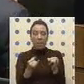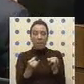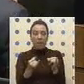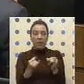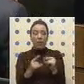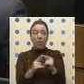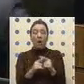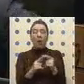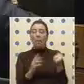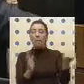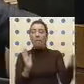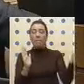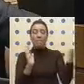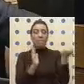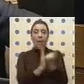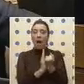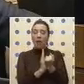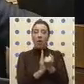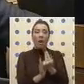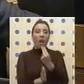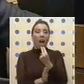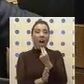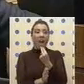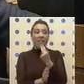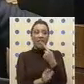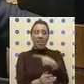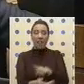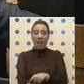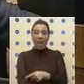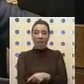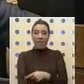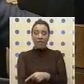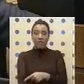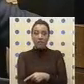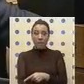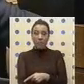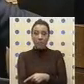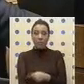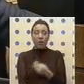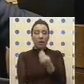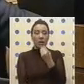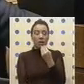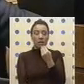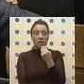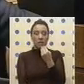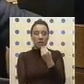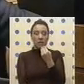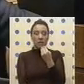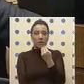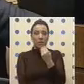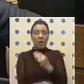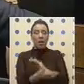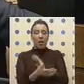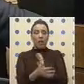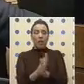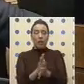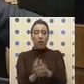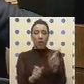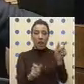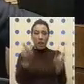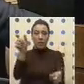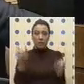la vida justamente no solamente de esas familias, sino que, por cierto, también de todas aquellas